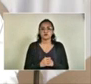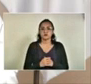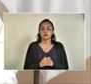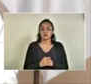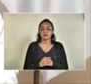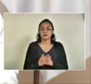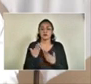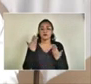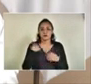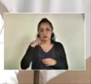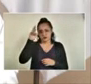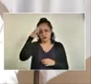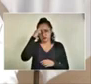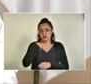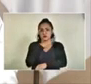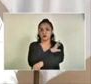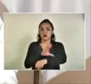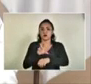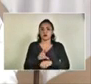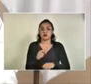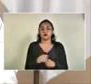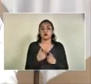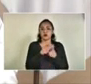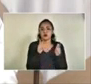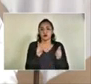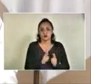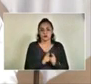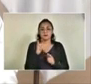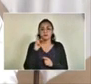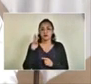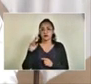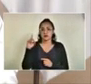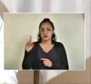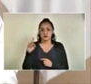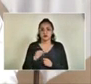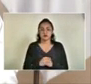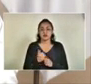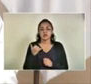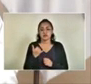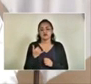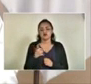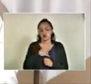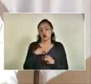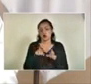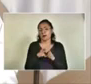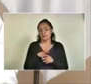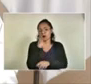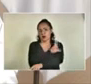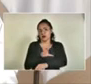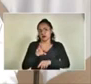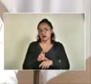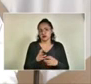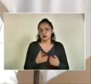fue coordinador del grupo parlamentario del perro d y como coordinador del grupo parlamentario el